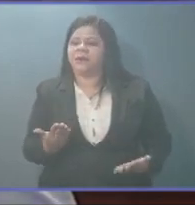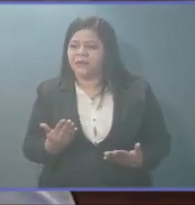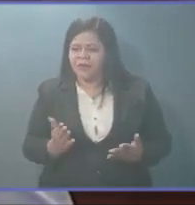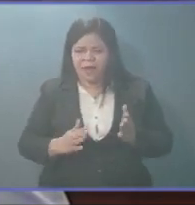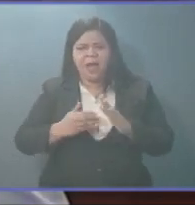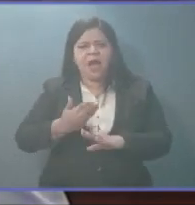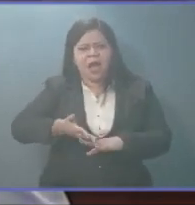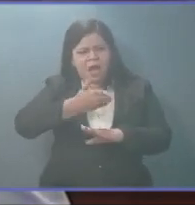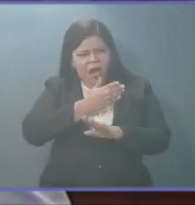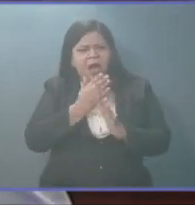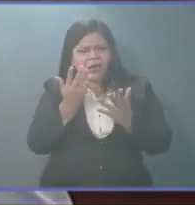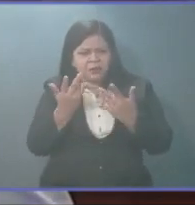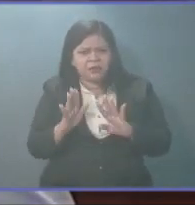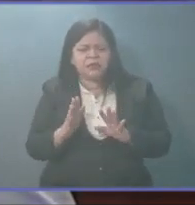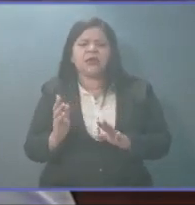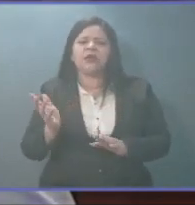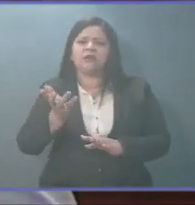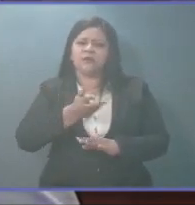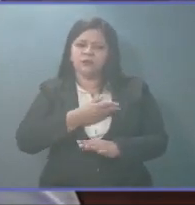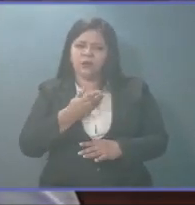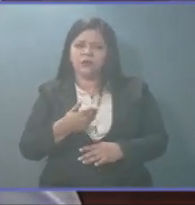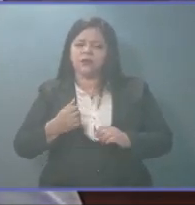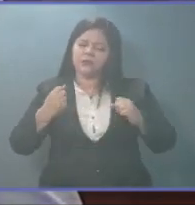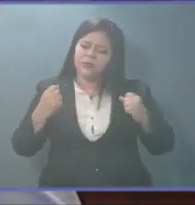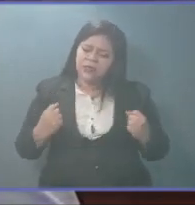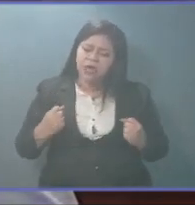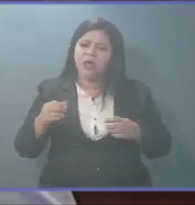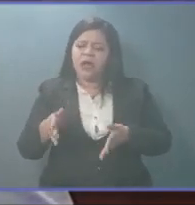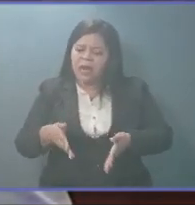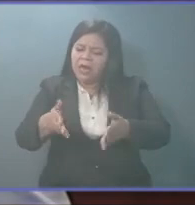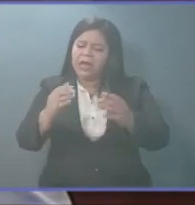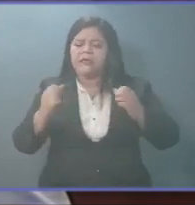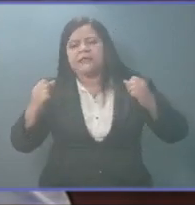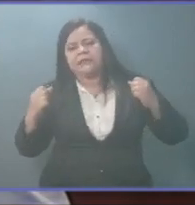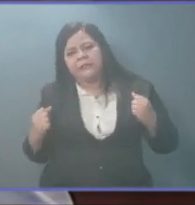alguna ocasión hemos terminado sentados en alguna calle,